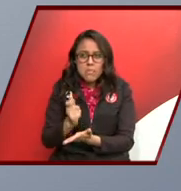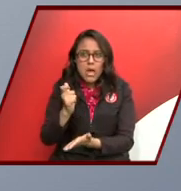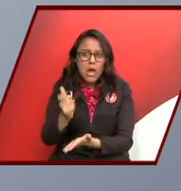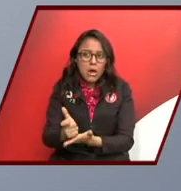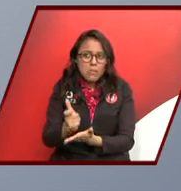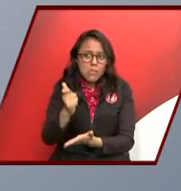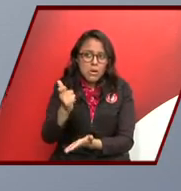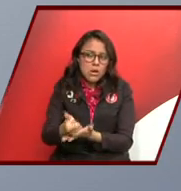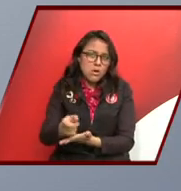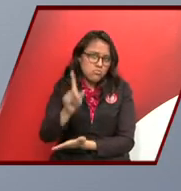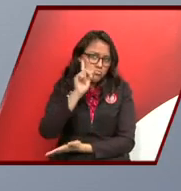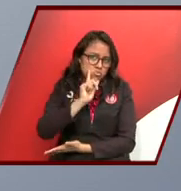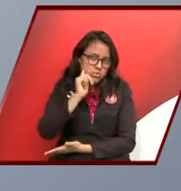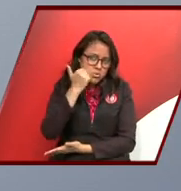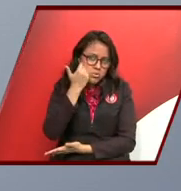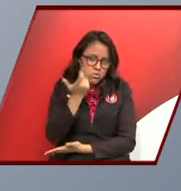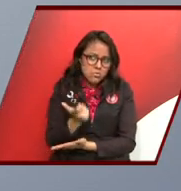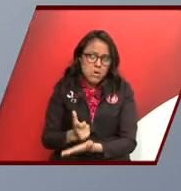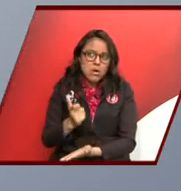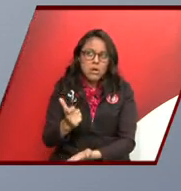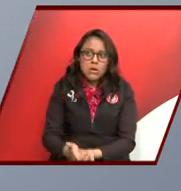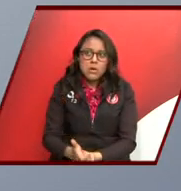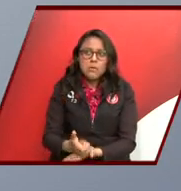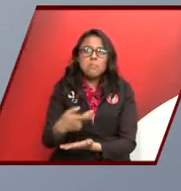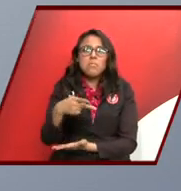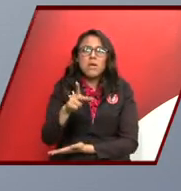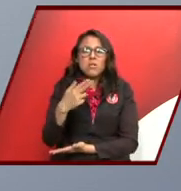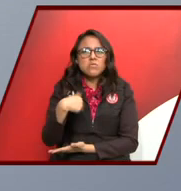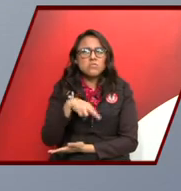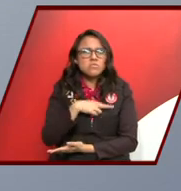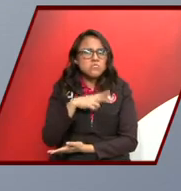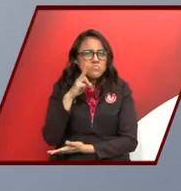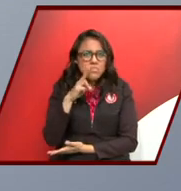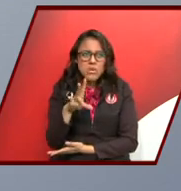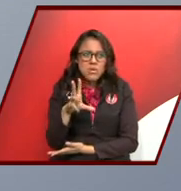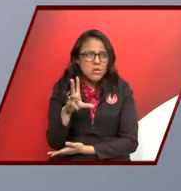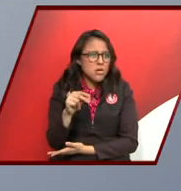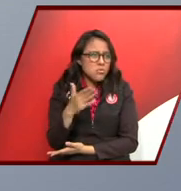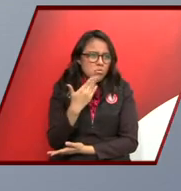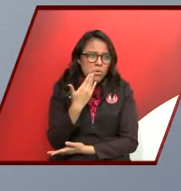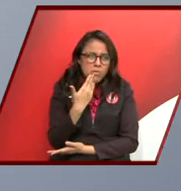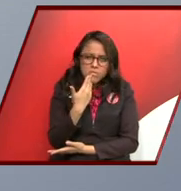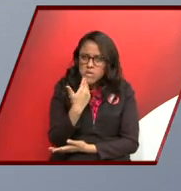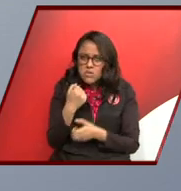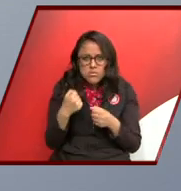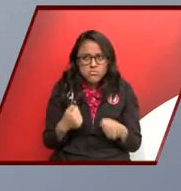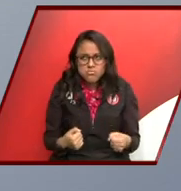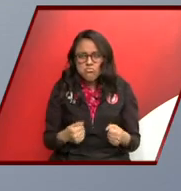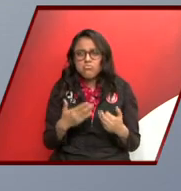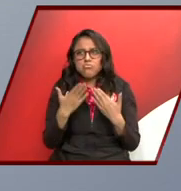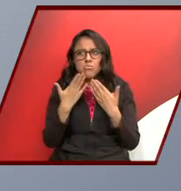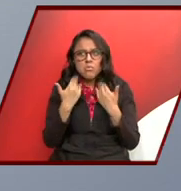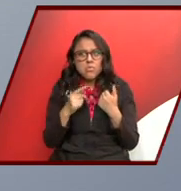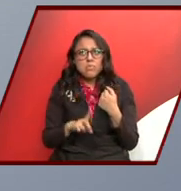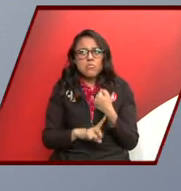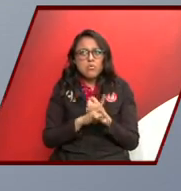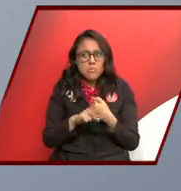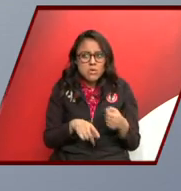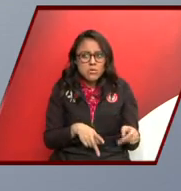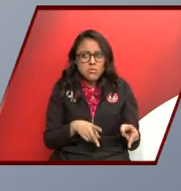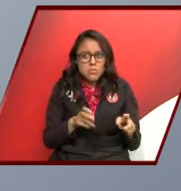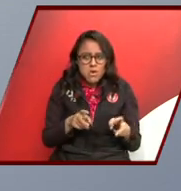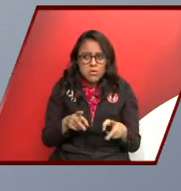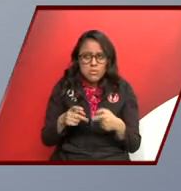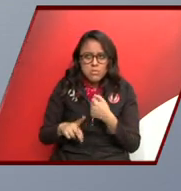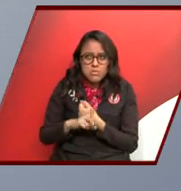que ellas solicitaban. Sin embargo, vimos que no era efectiva esa seguridad, que seguían los asaltos, que